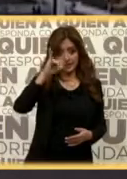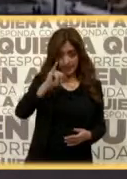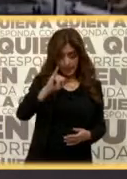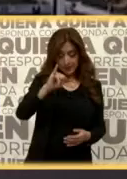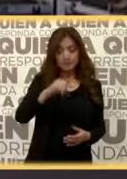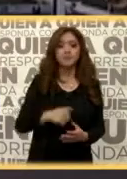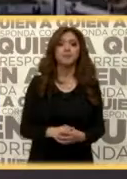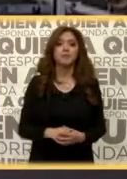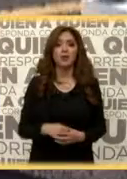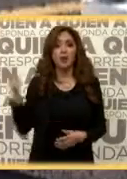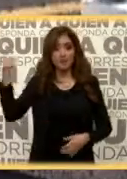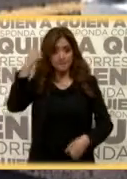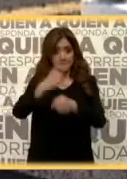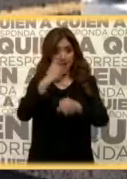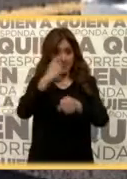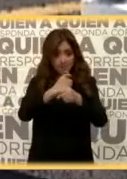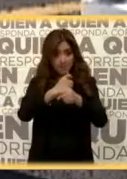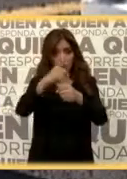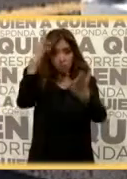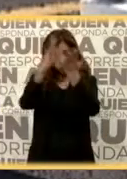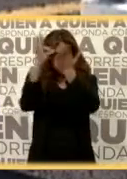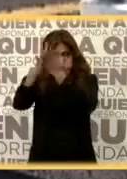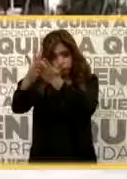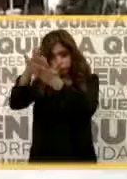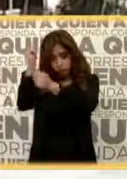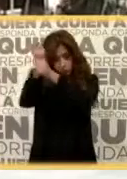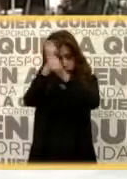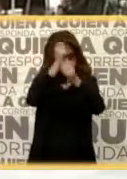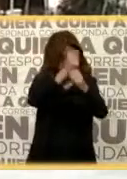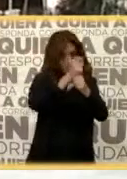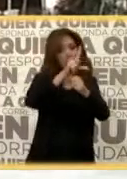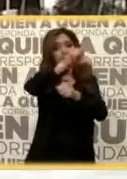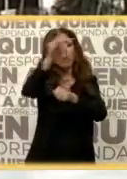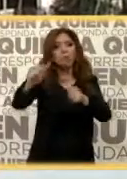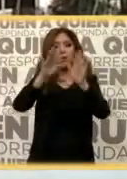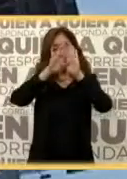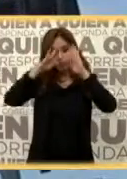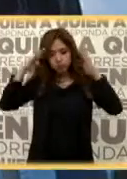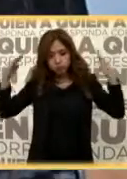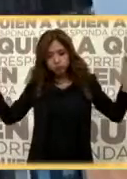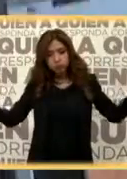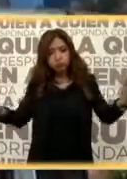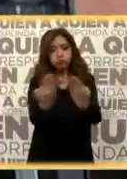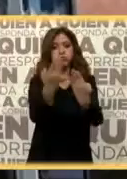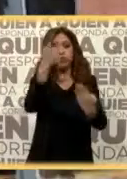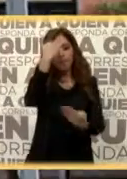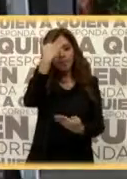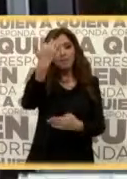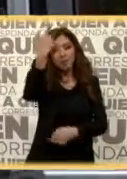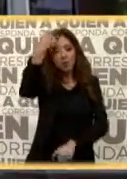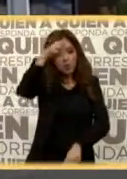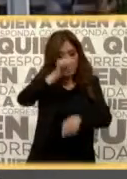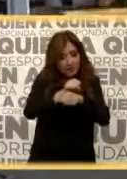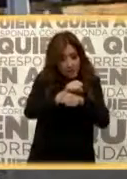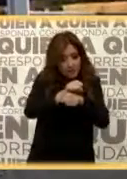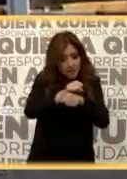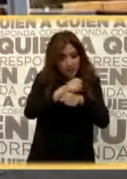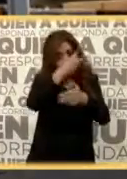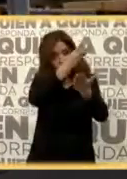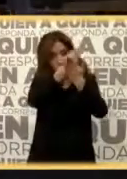estructura, luego empezamos a forrar. El forrado se tarda casi una semana. Entonces lo que es ya igual